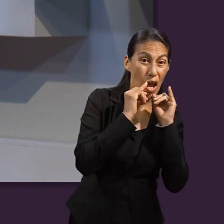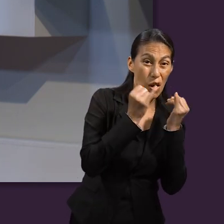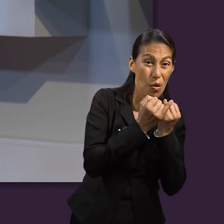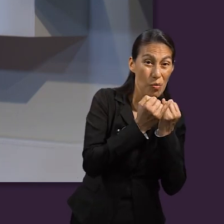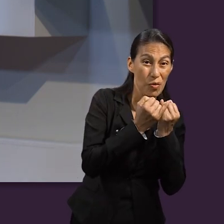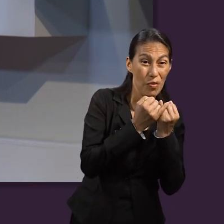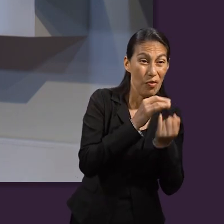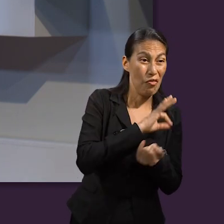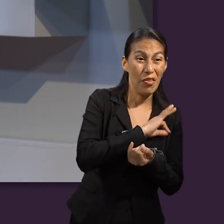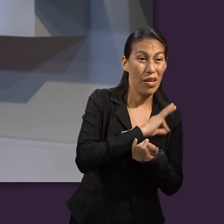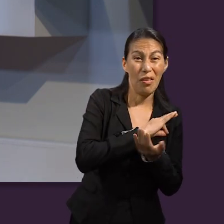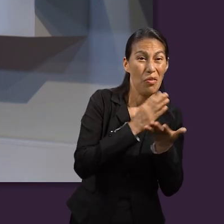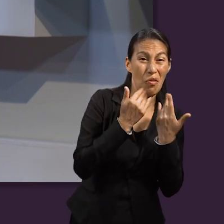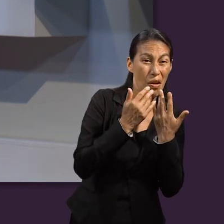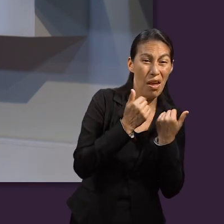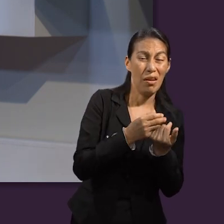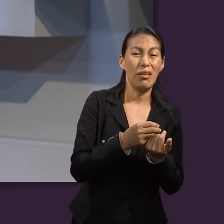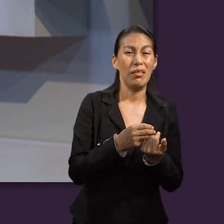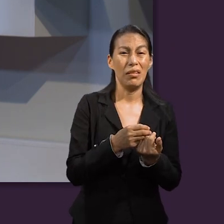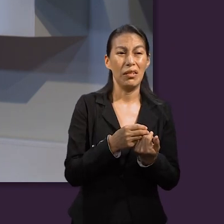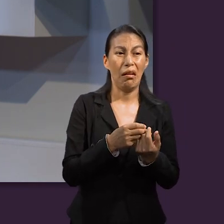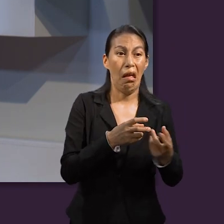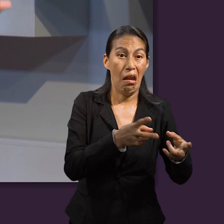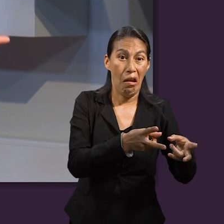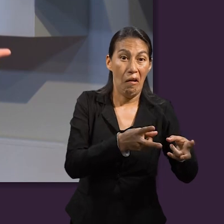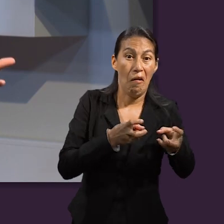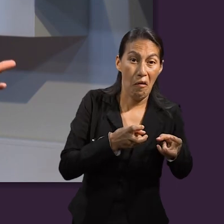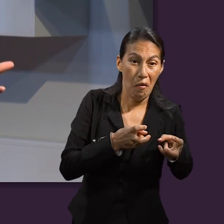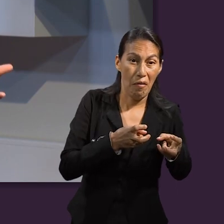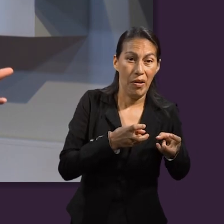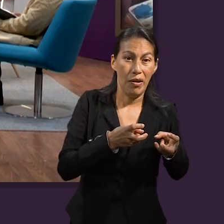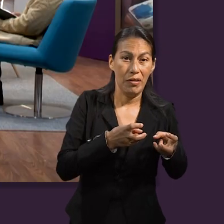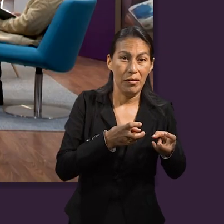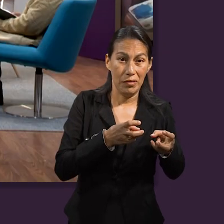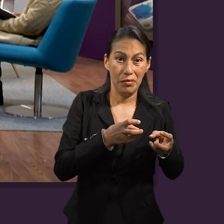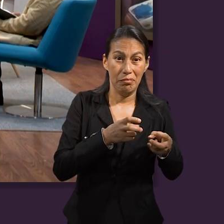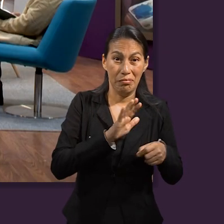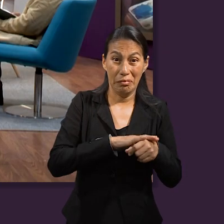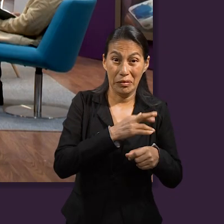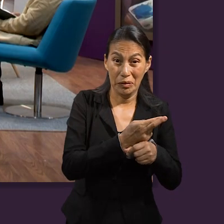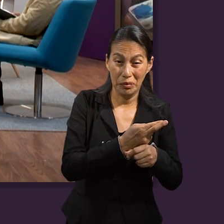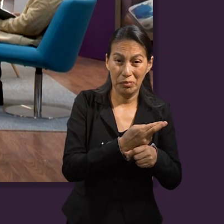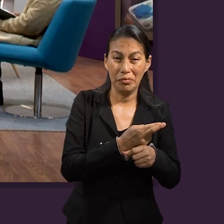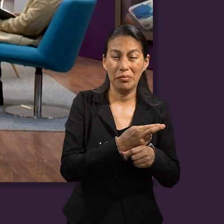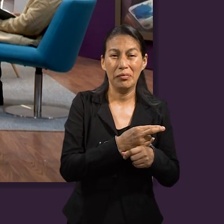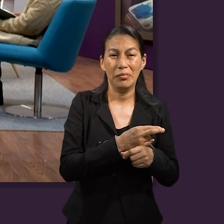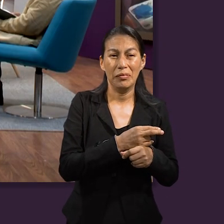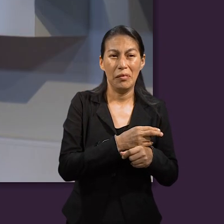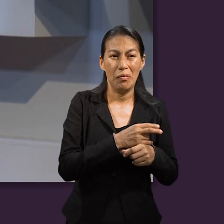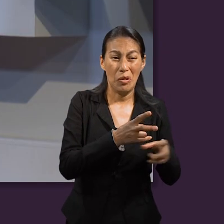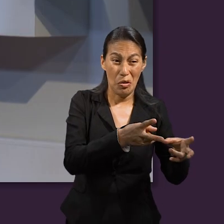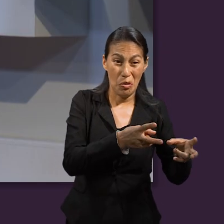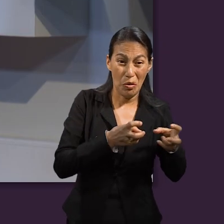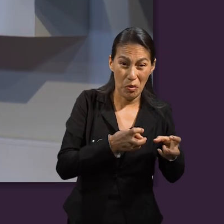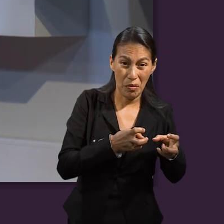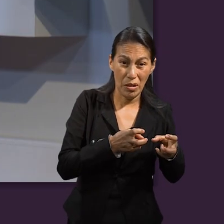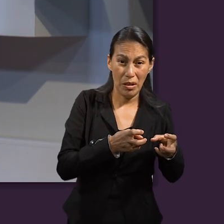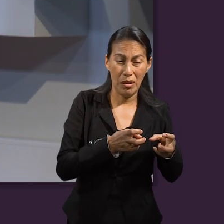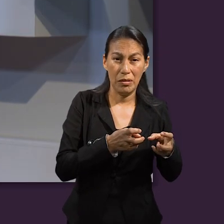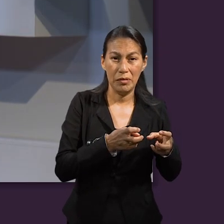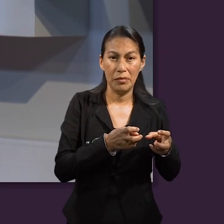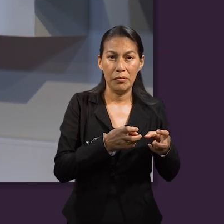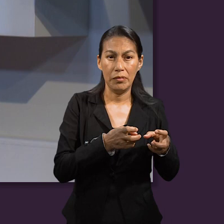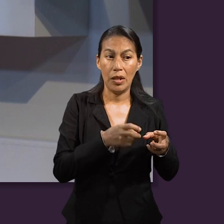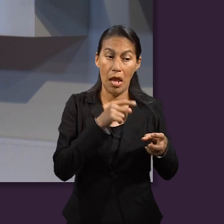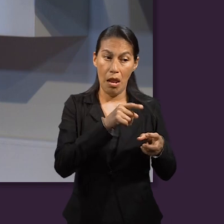momento en el que él decide por su cuenta robar la primogenitura está esa falta de fe de que dios va a